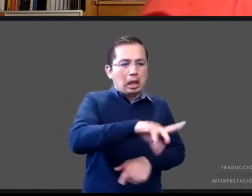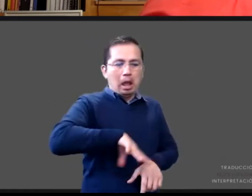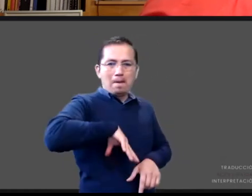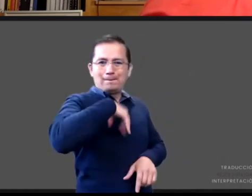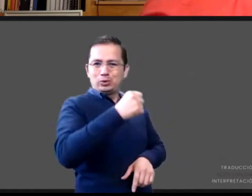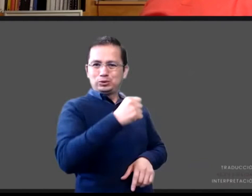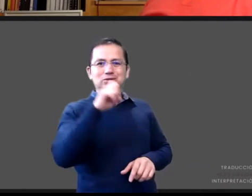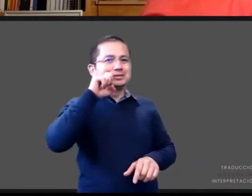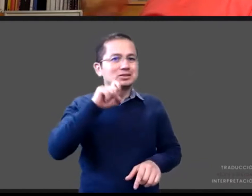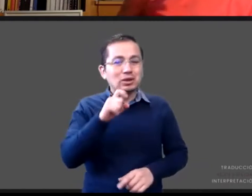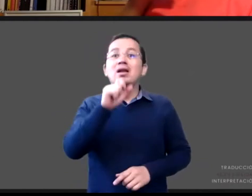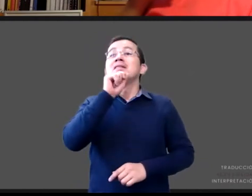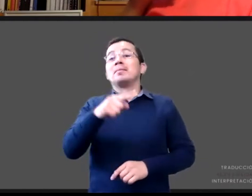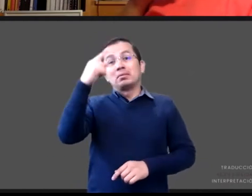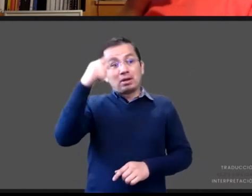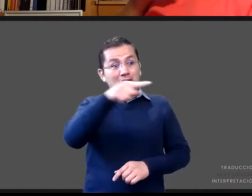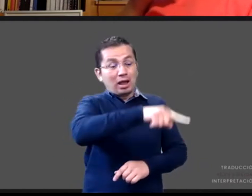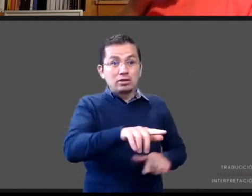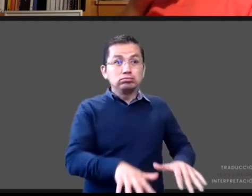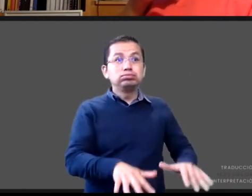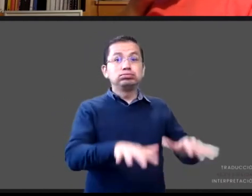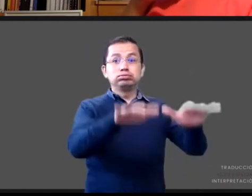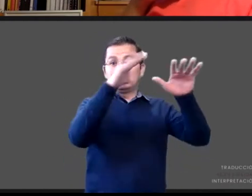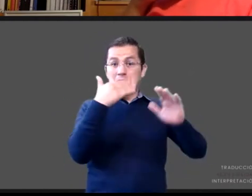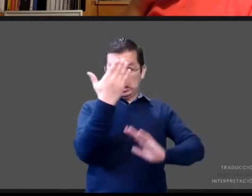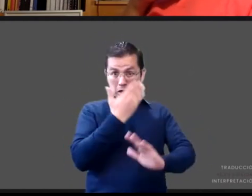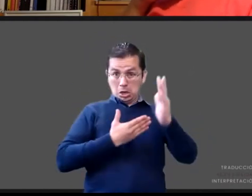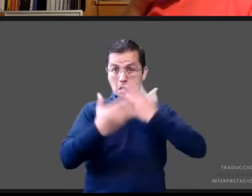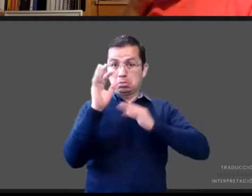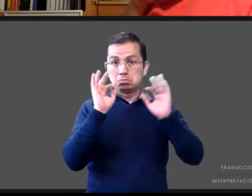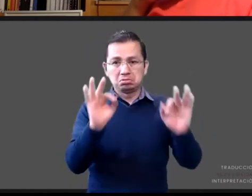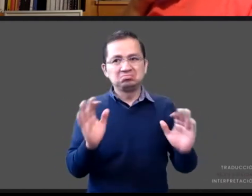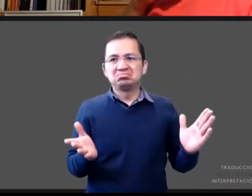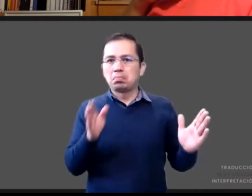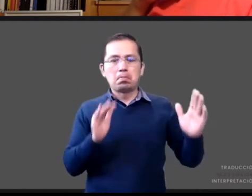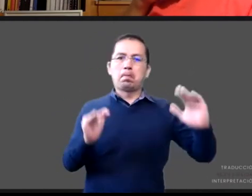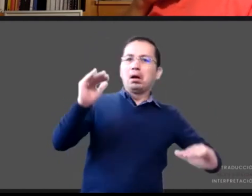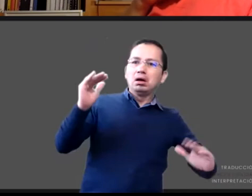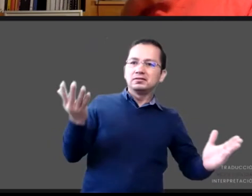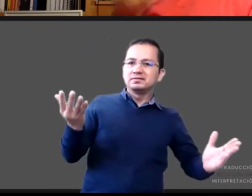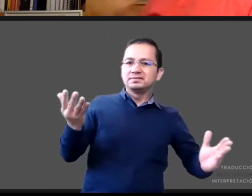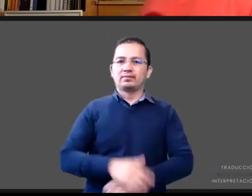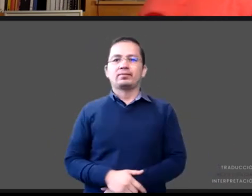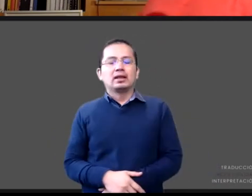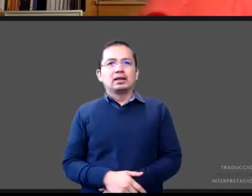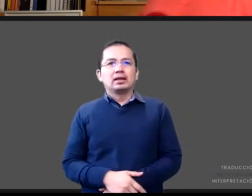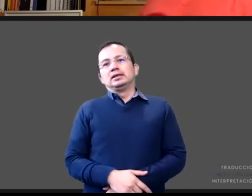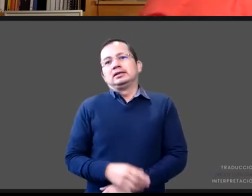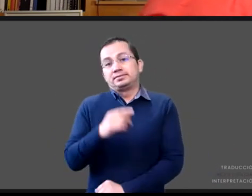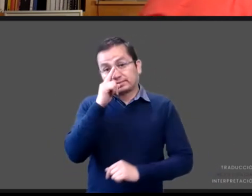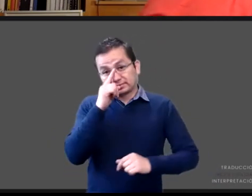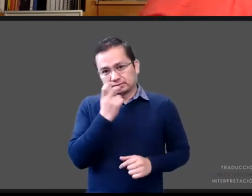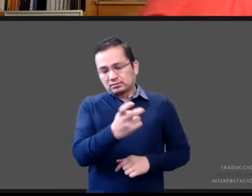evidentemente, desequilibra su desarrollo integral. Bueno, hemos escuchado estas perspectivas y creo que